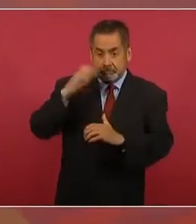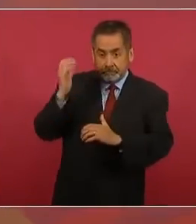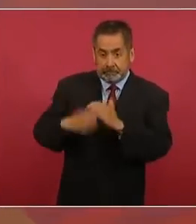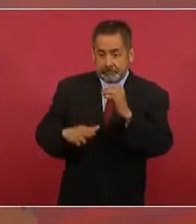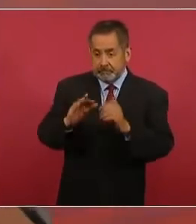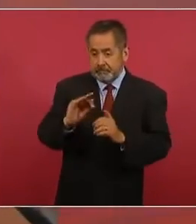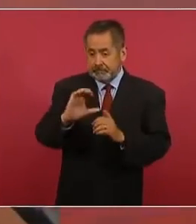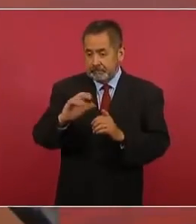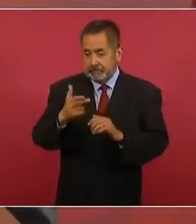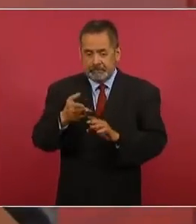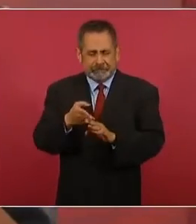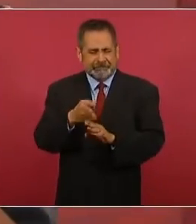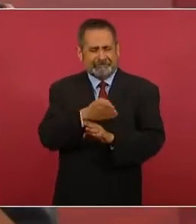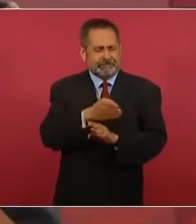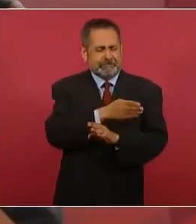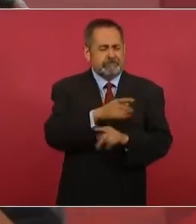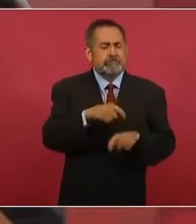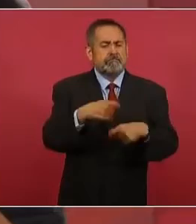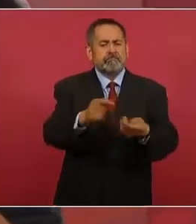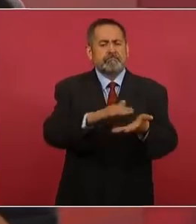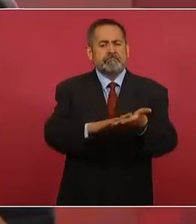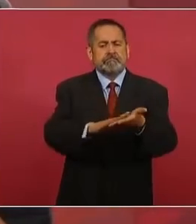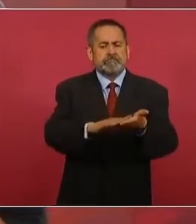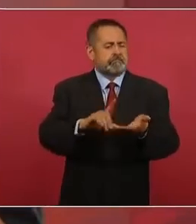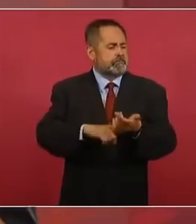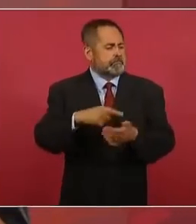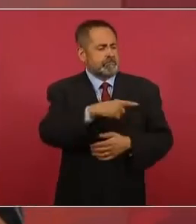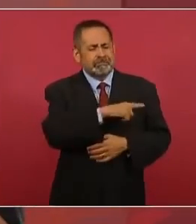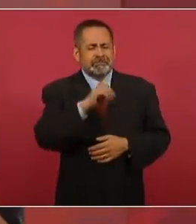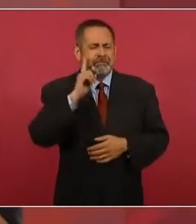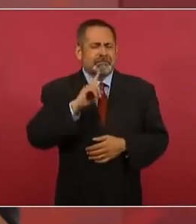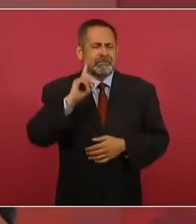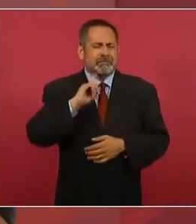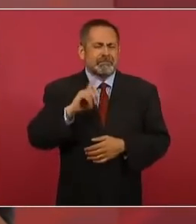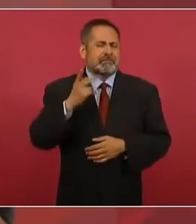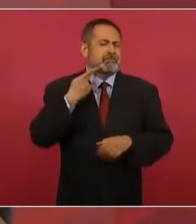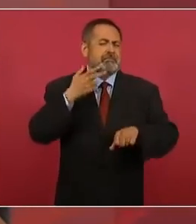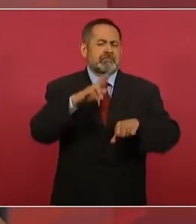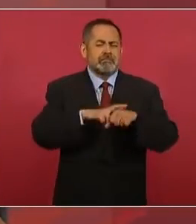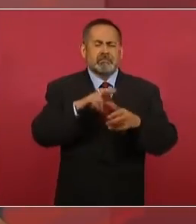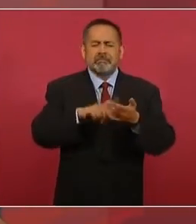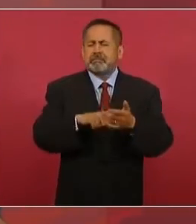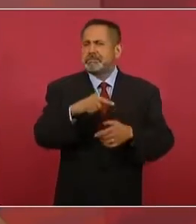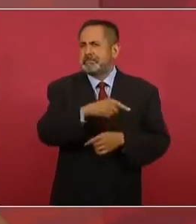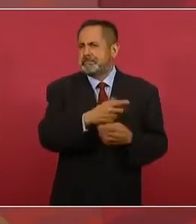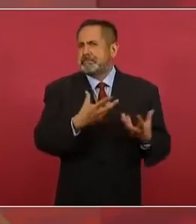Calderón, una procuradora que había en el gobierno de Calderón,